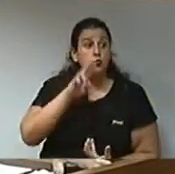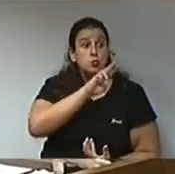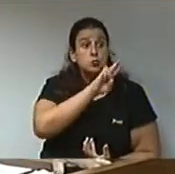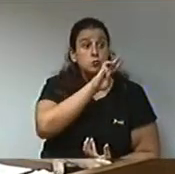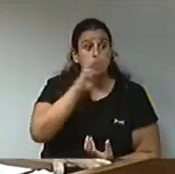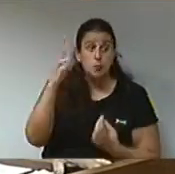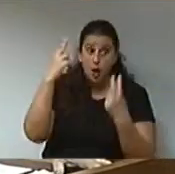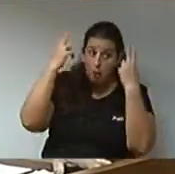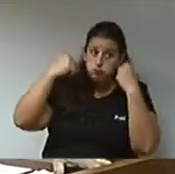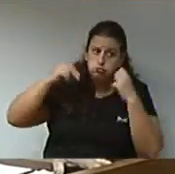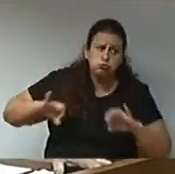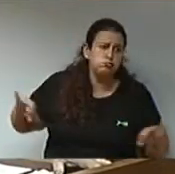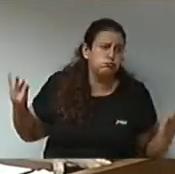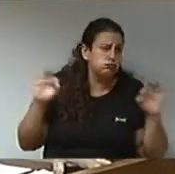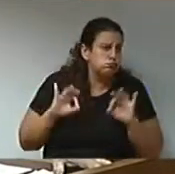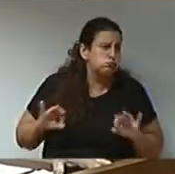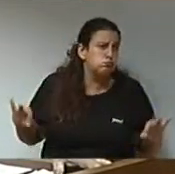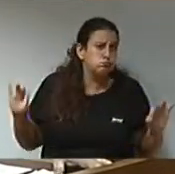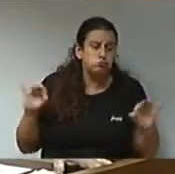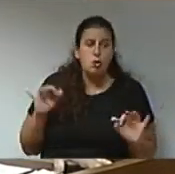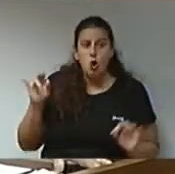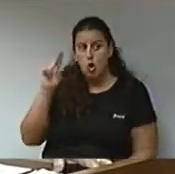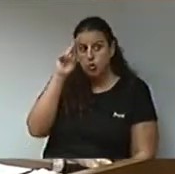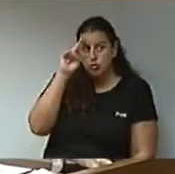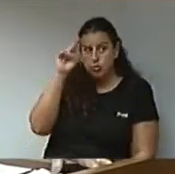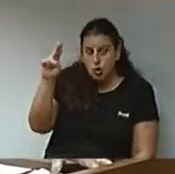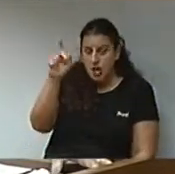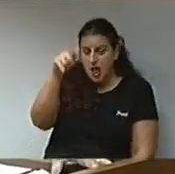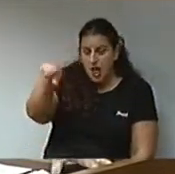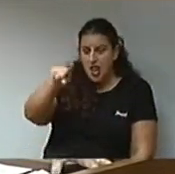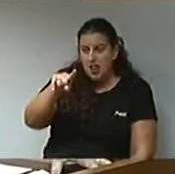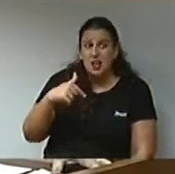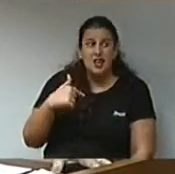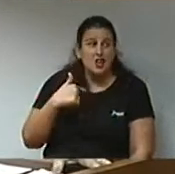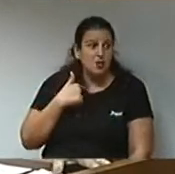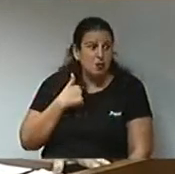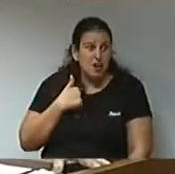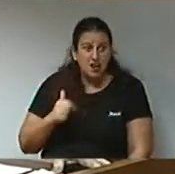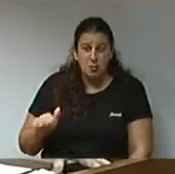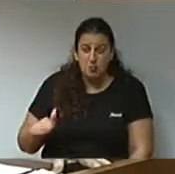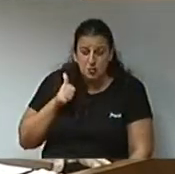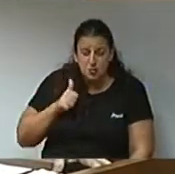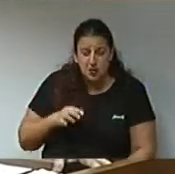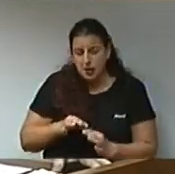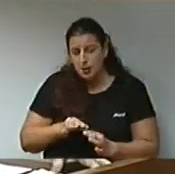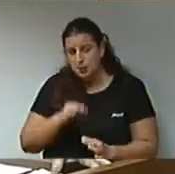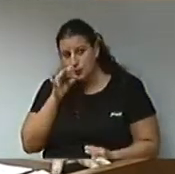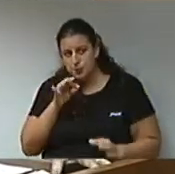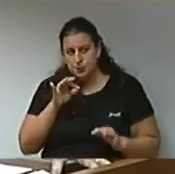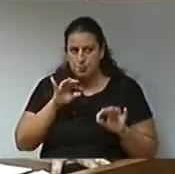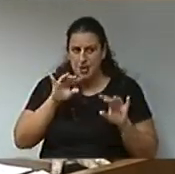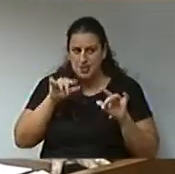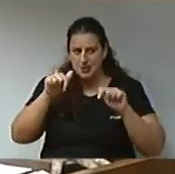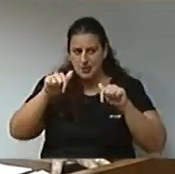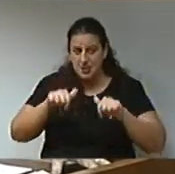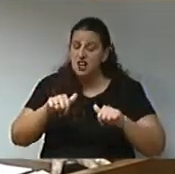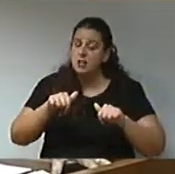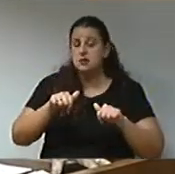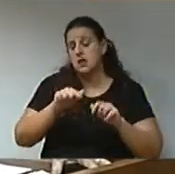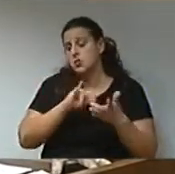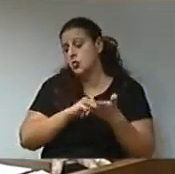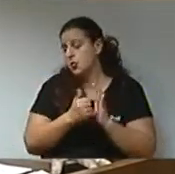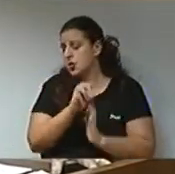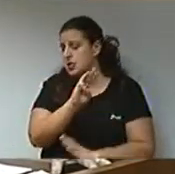nadie, ni vamos a tolerar perder, dejar pasar ni una sola oportunidad para esta tierra. Y eso es el Partido Popular.